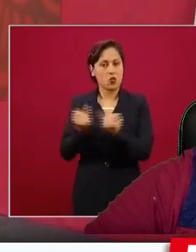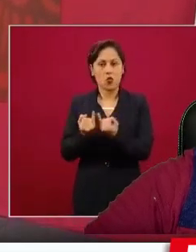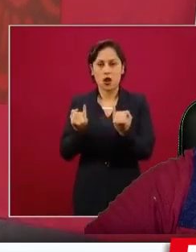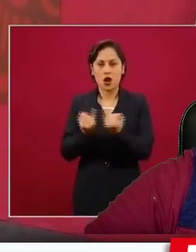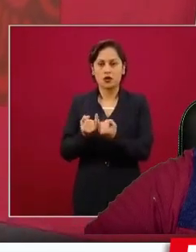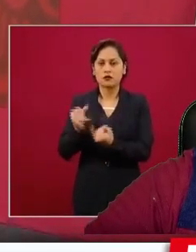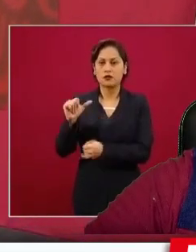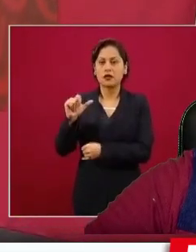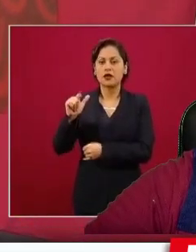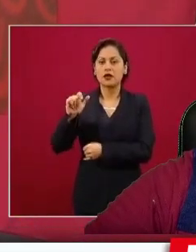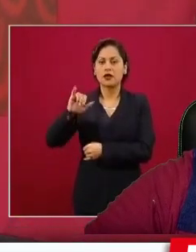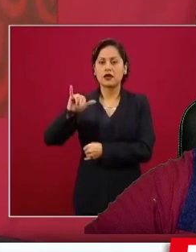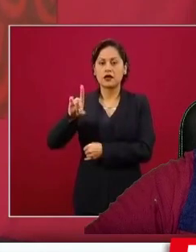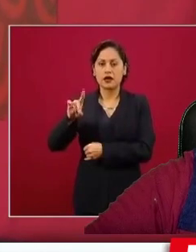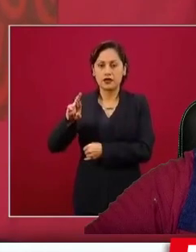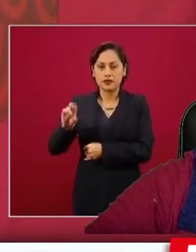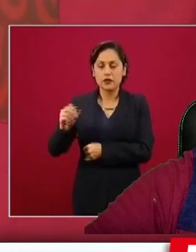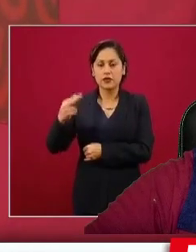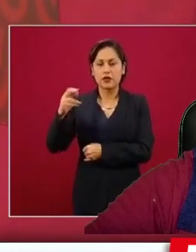Alejandro Germanero.